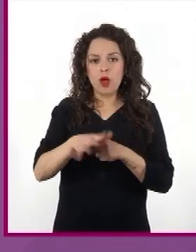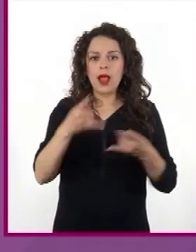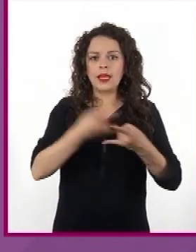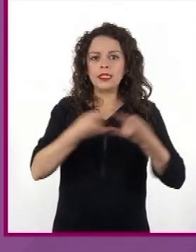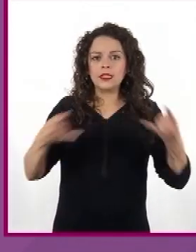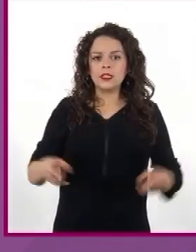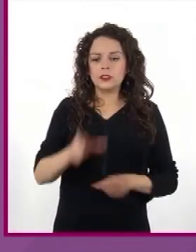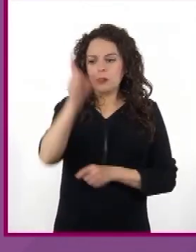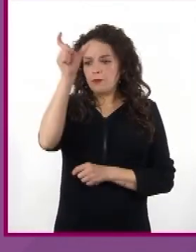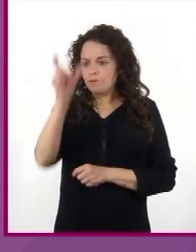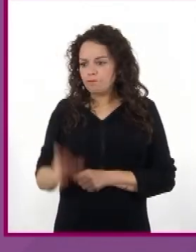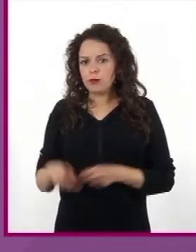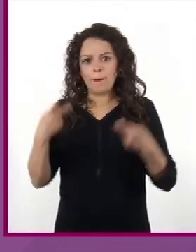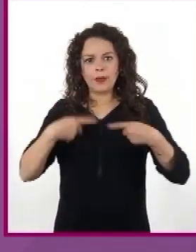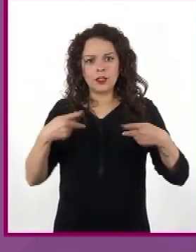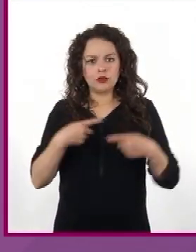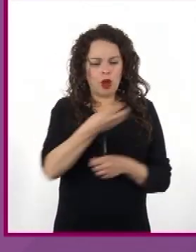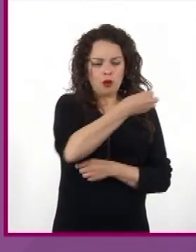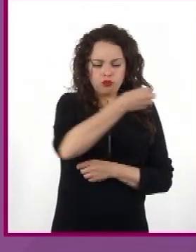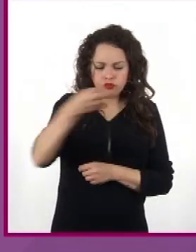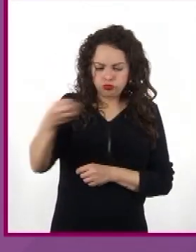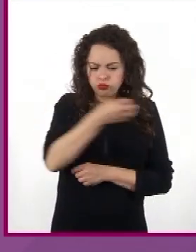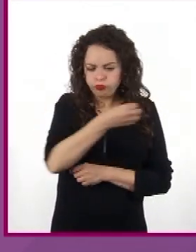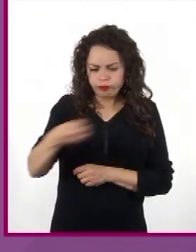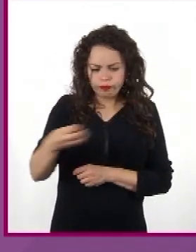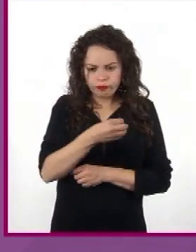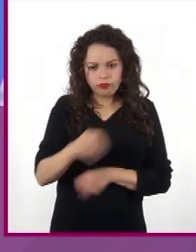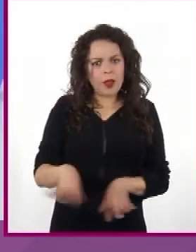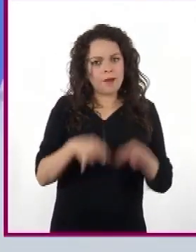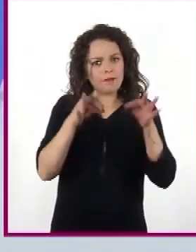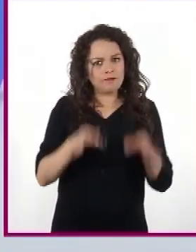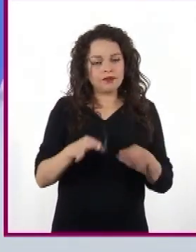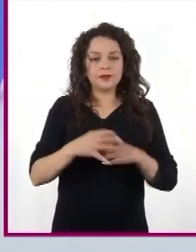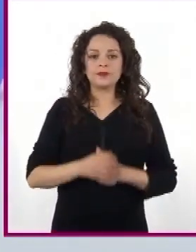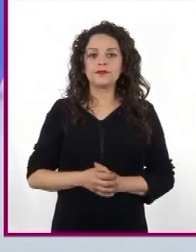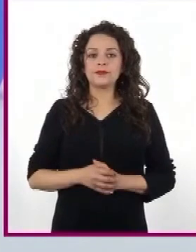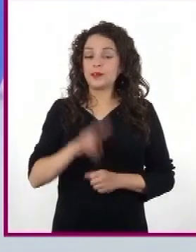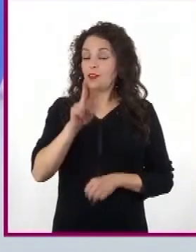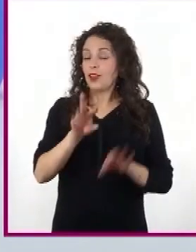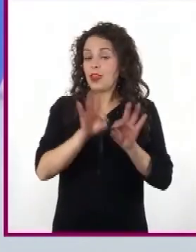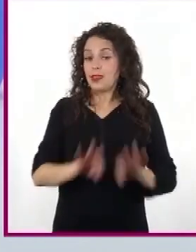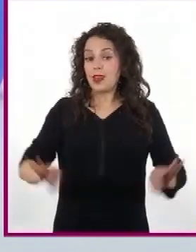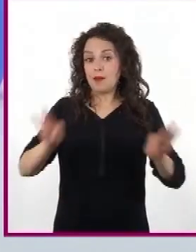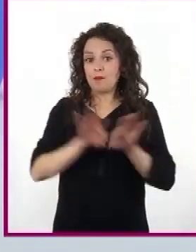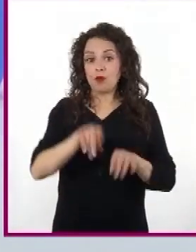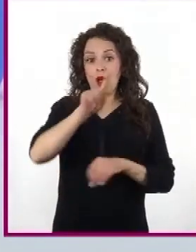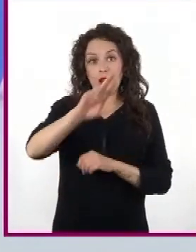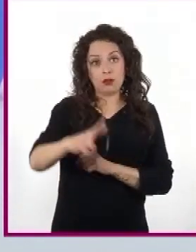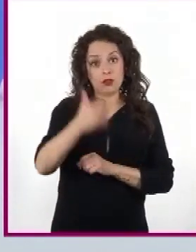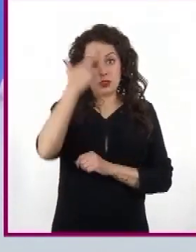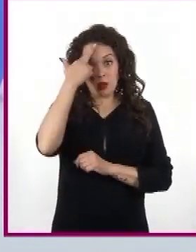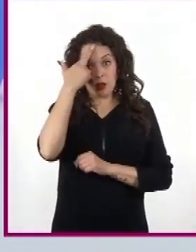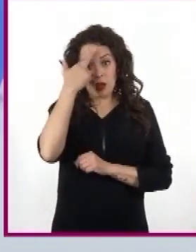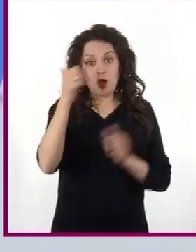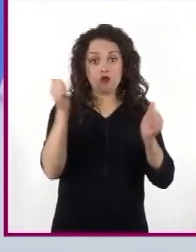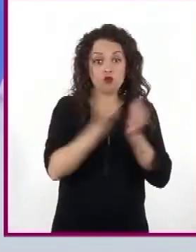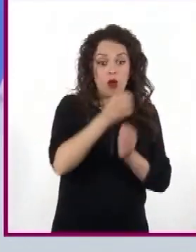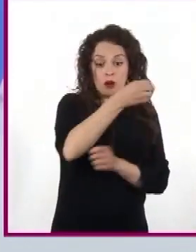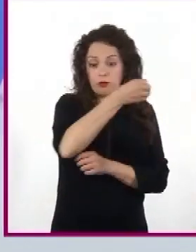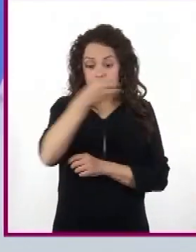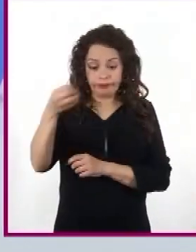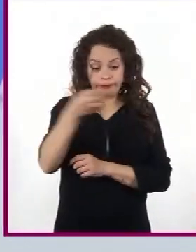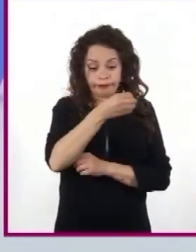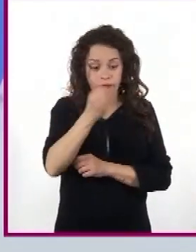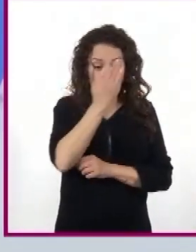de forma cronológica la historia de un personaje. Es importante recordar que narrar de manera cronológica los